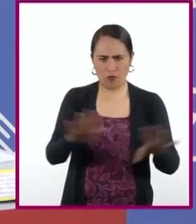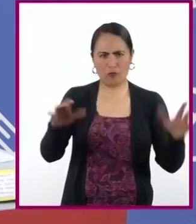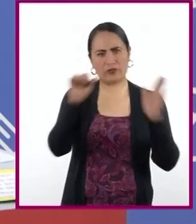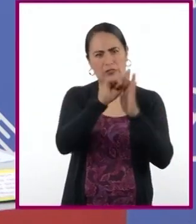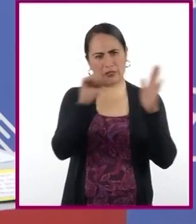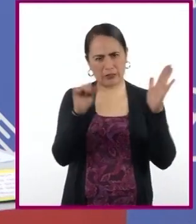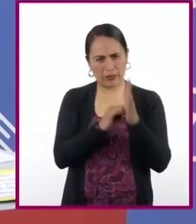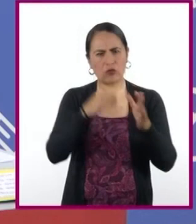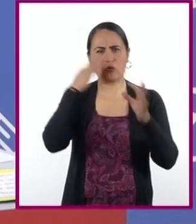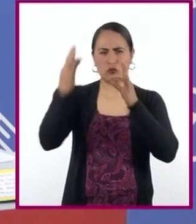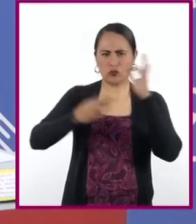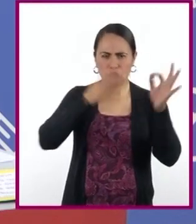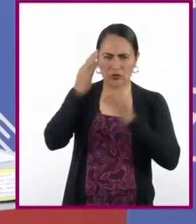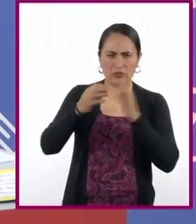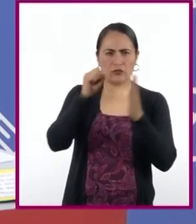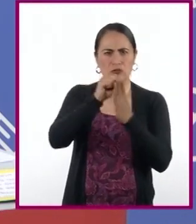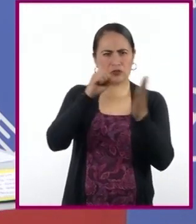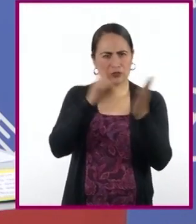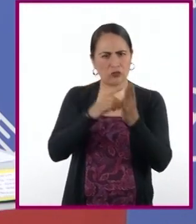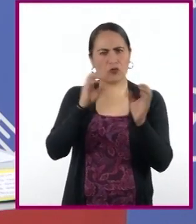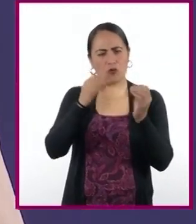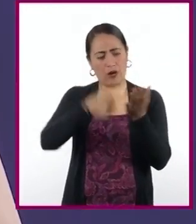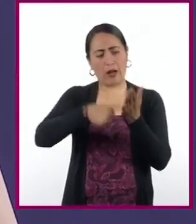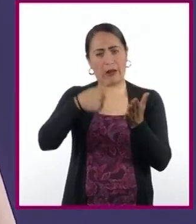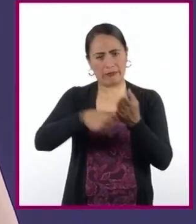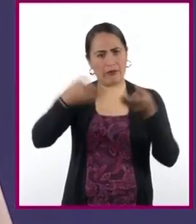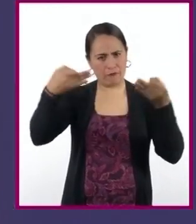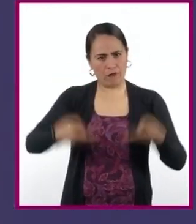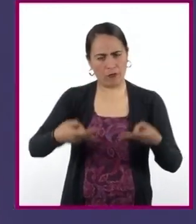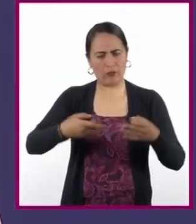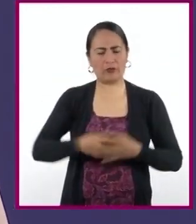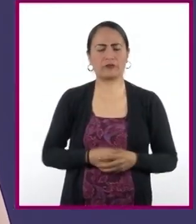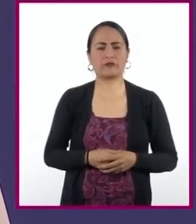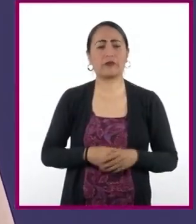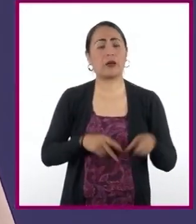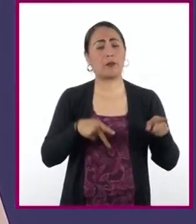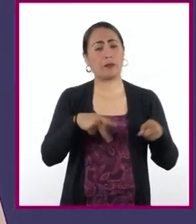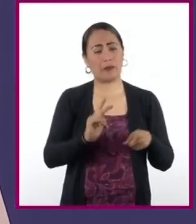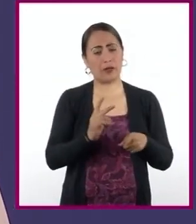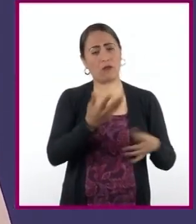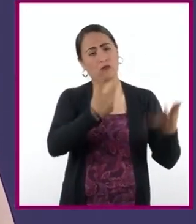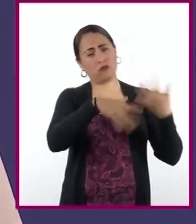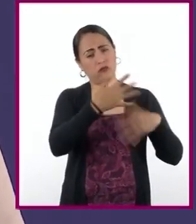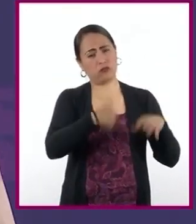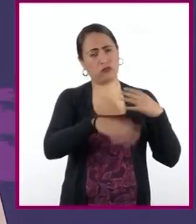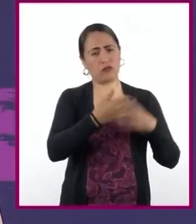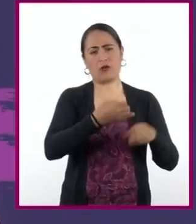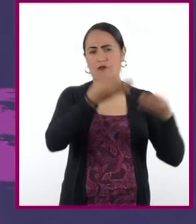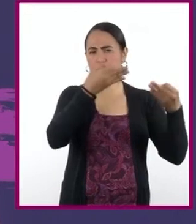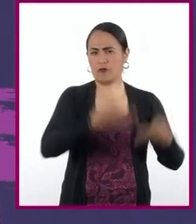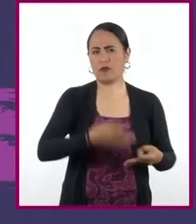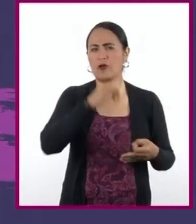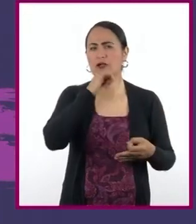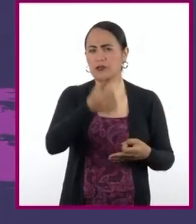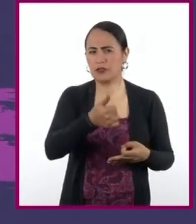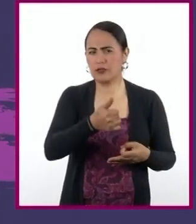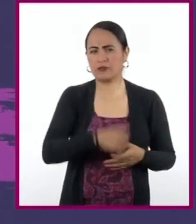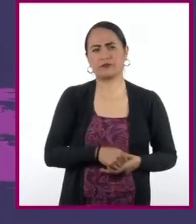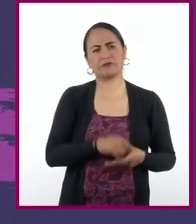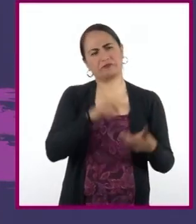noticias, solicitudes o cartas formales. Mientras que el lenguaje informal se utiliza